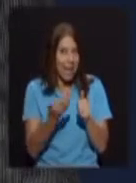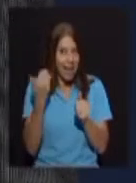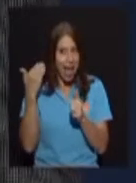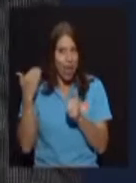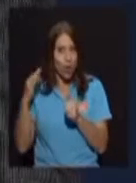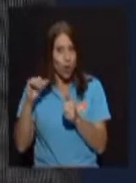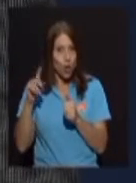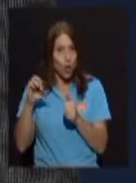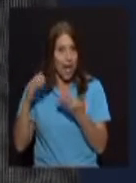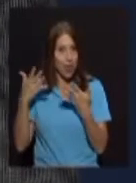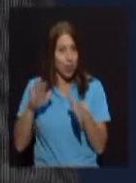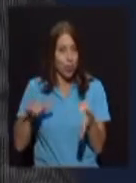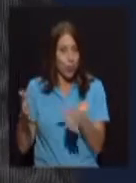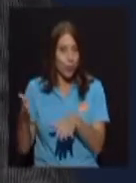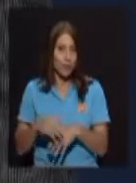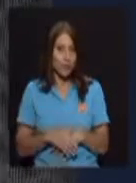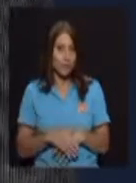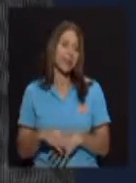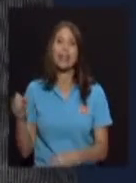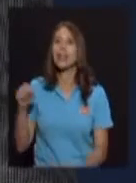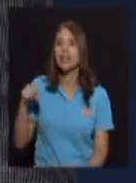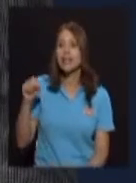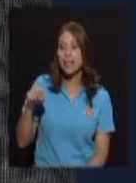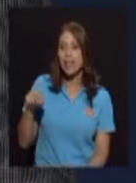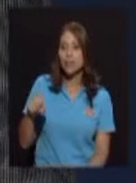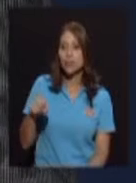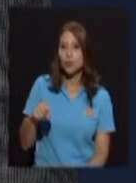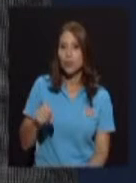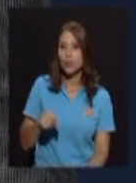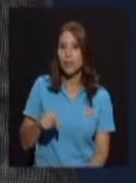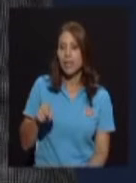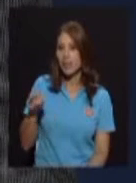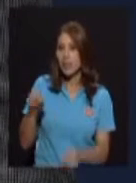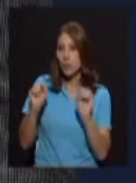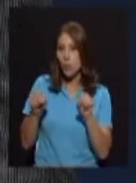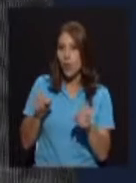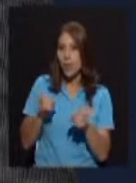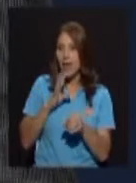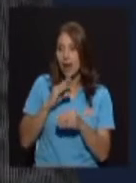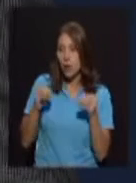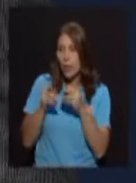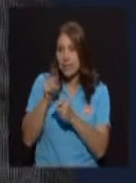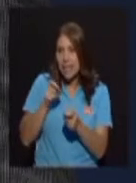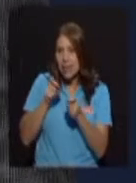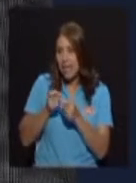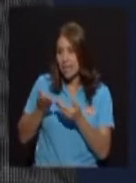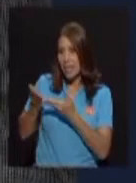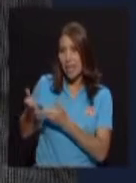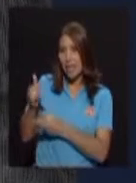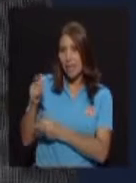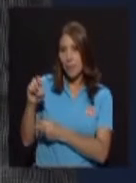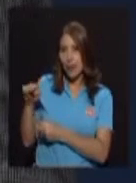de hecho, y tal vez de esto puede referirse con más detalle Gilbert, pero una cosa